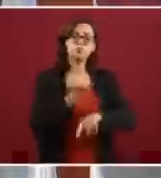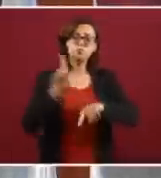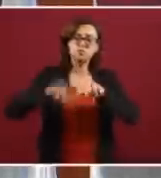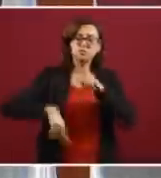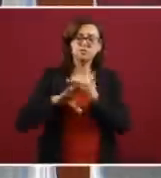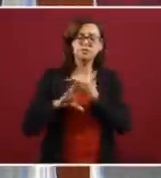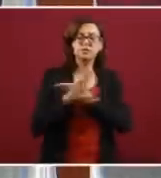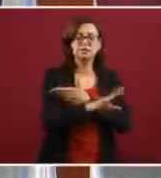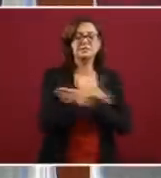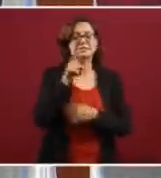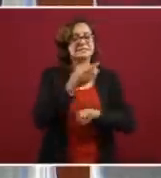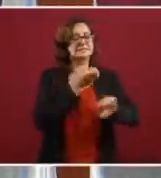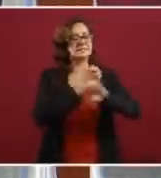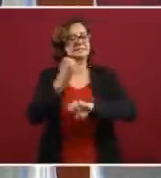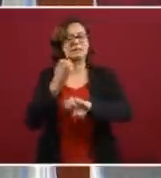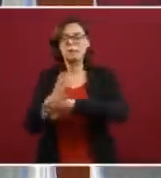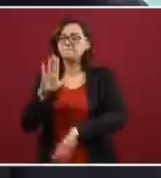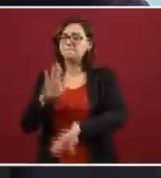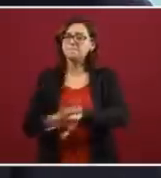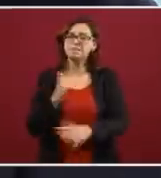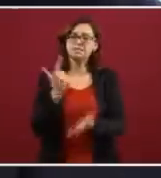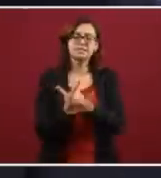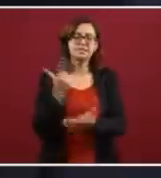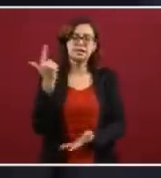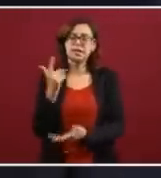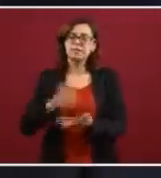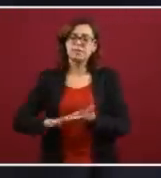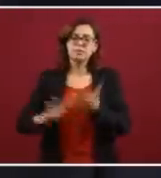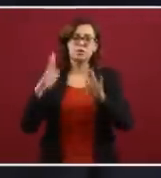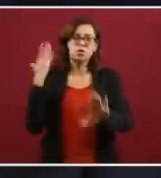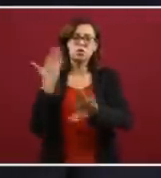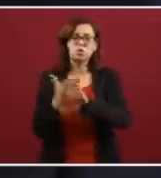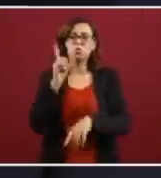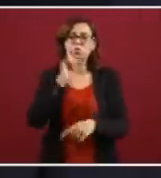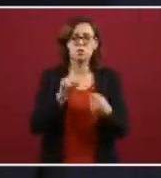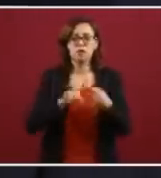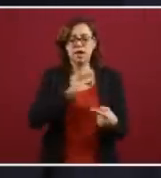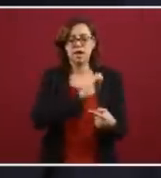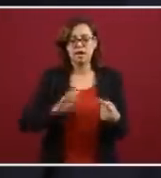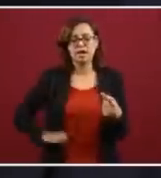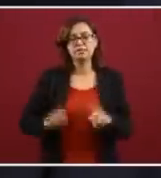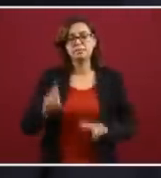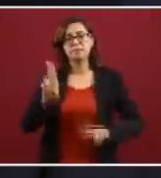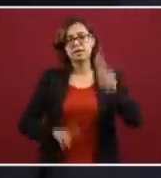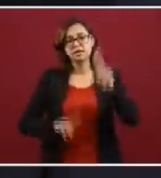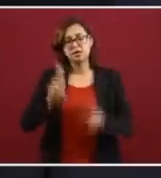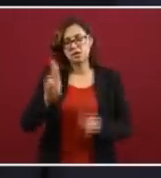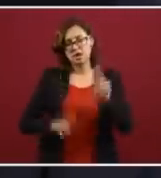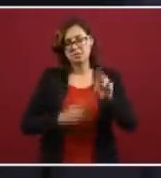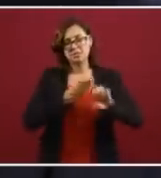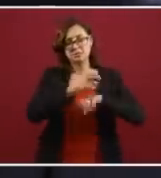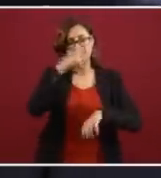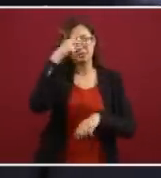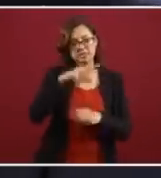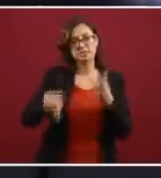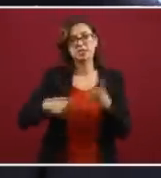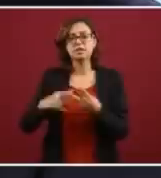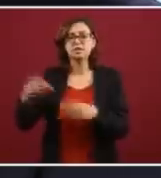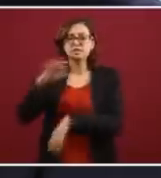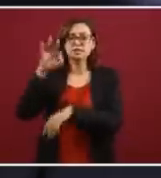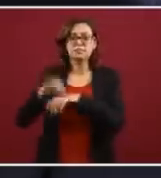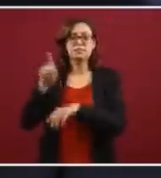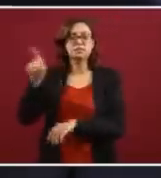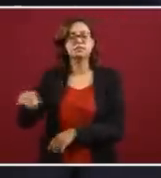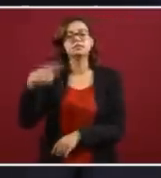registran los mayores índices de violencia contra la mujer, que son Ecatepec y Naucalpan en el Estado de México, Chilpancingo en